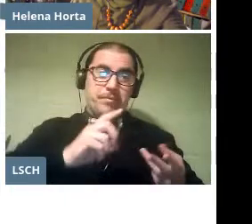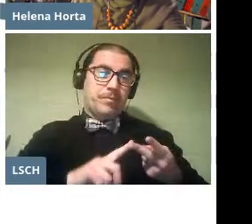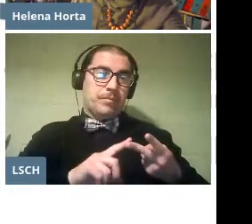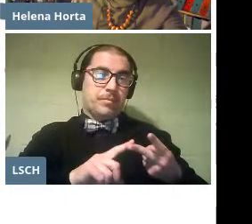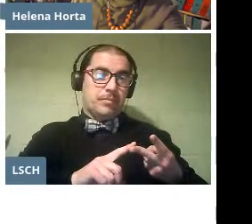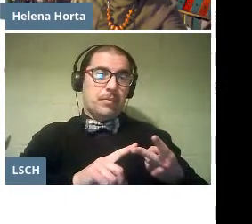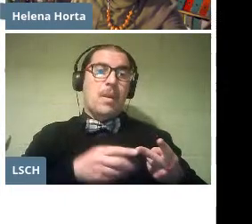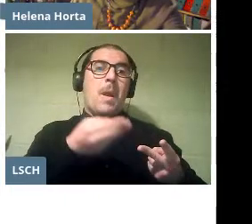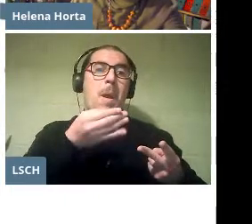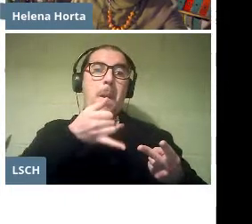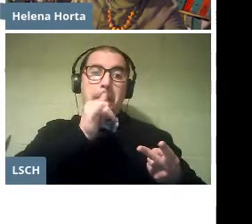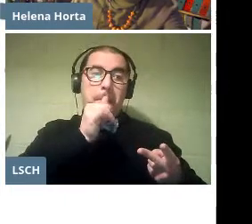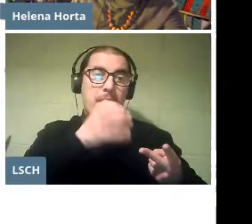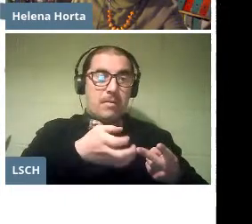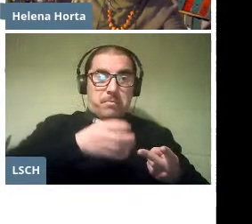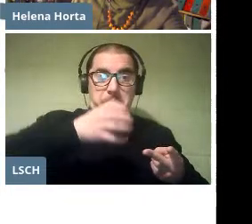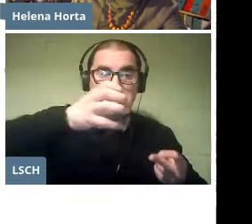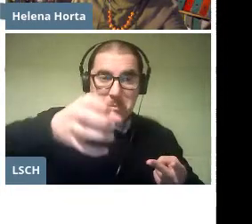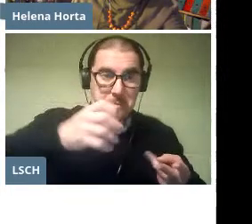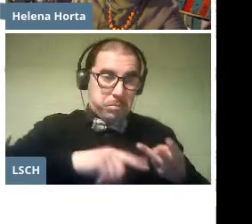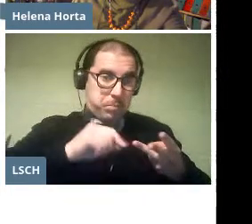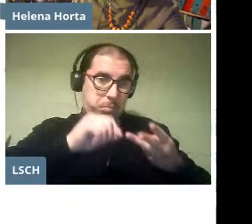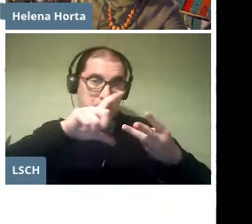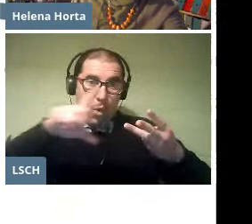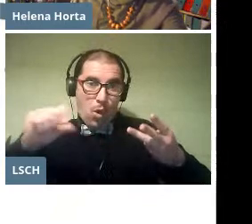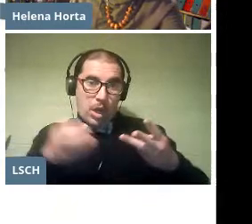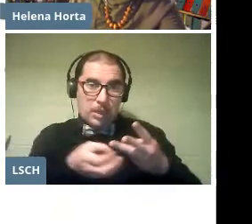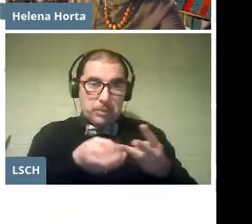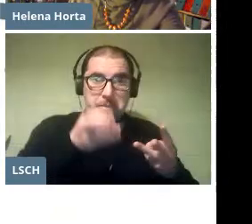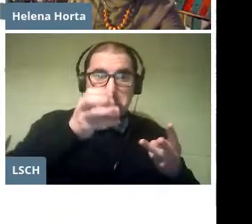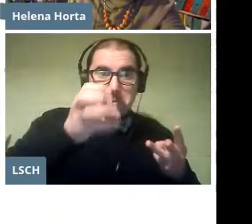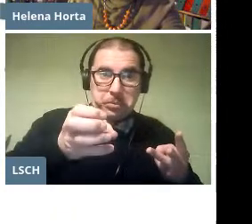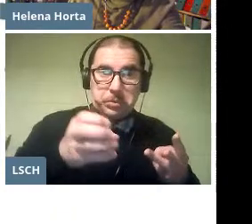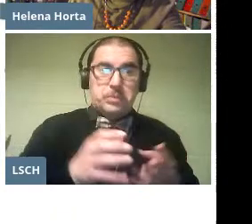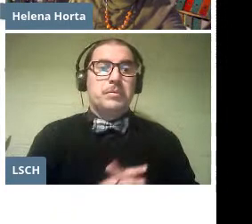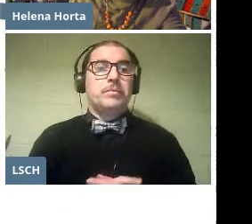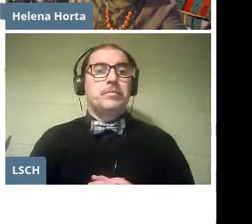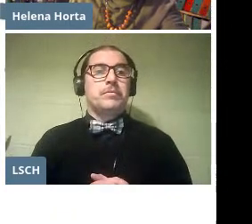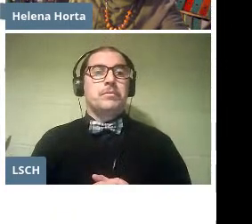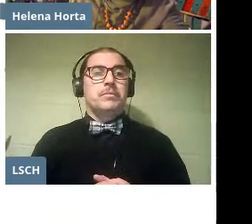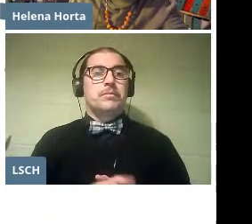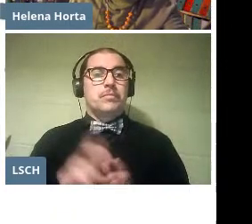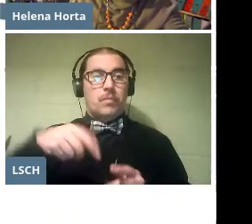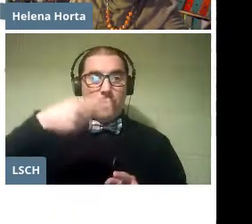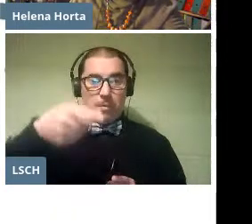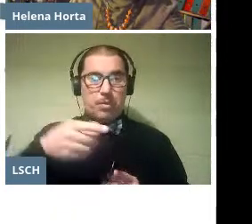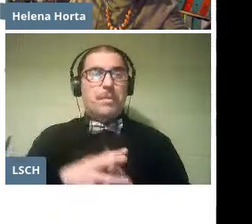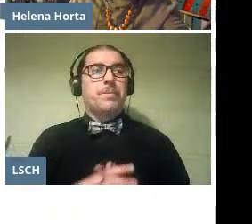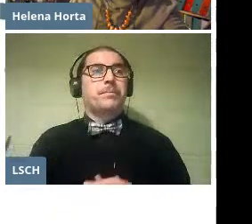comida, bebida y naturalmente hojas de coca. La próxima, por favor.